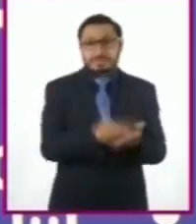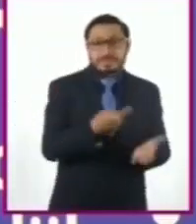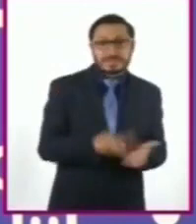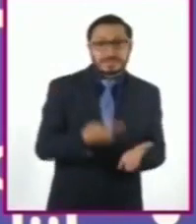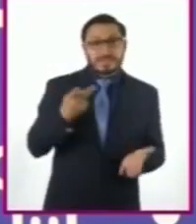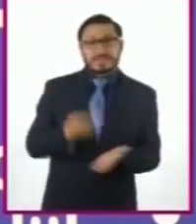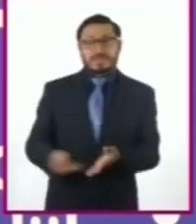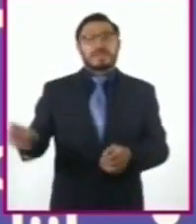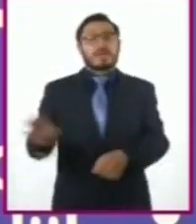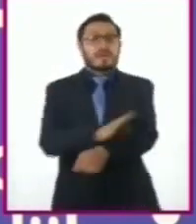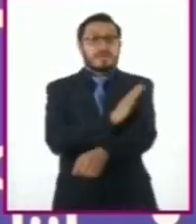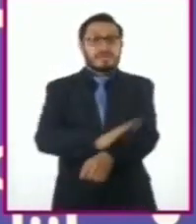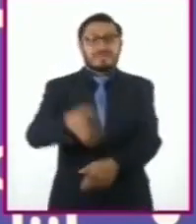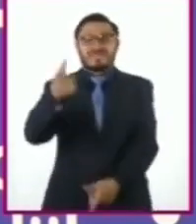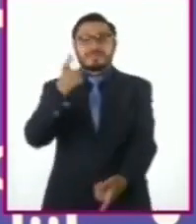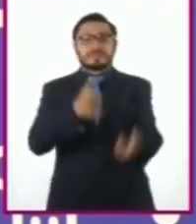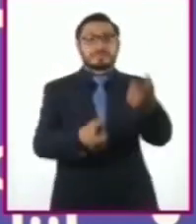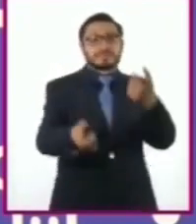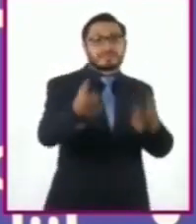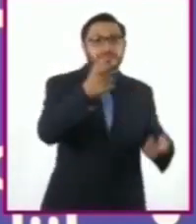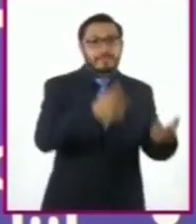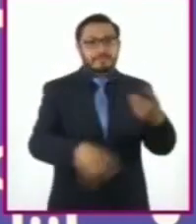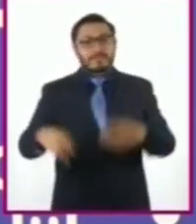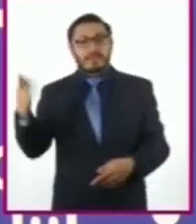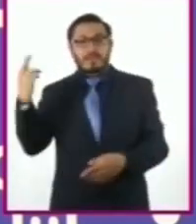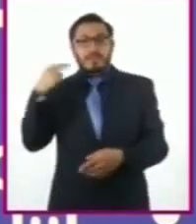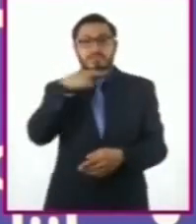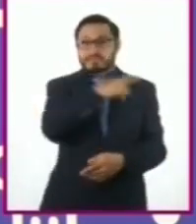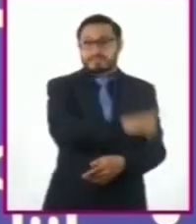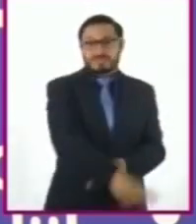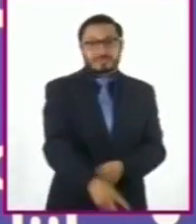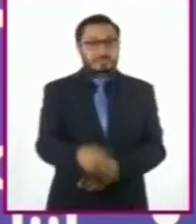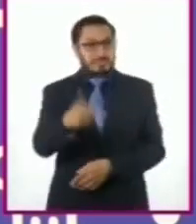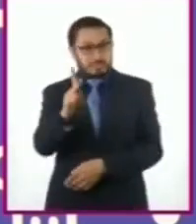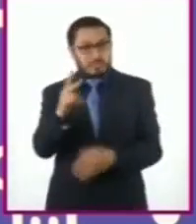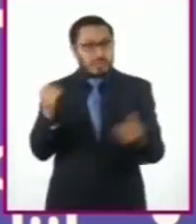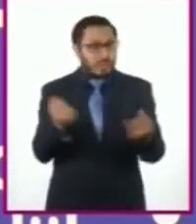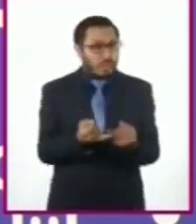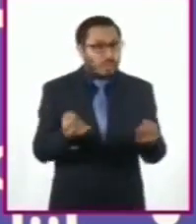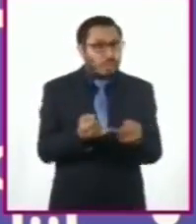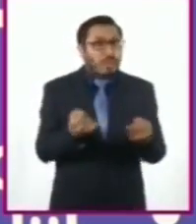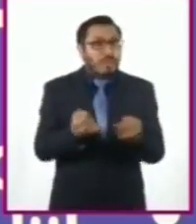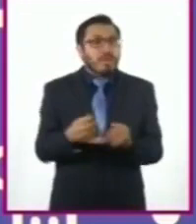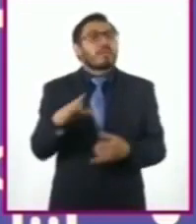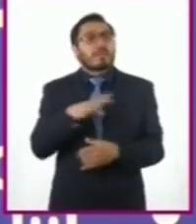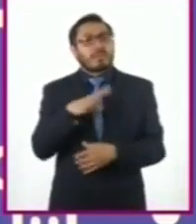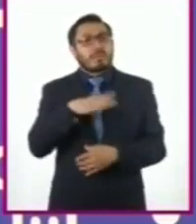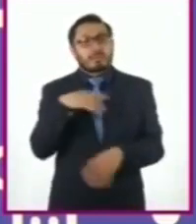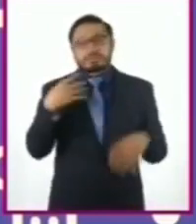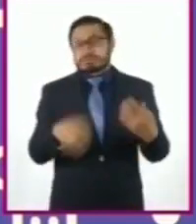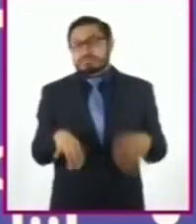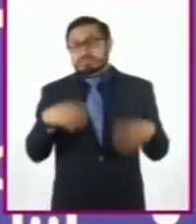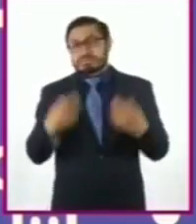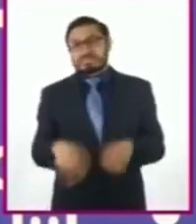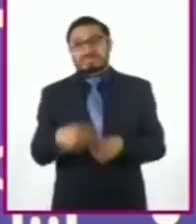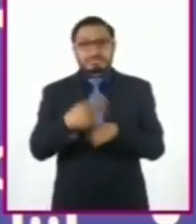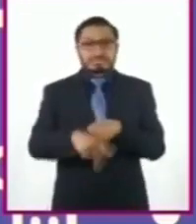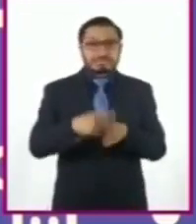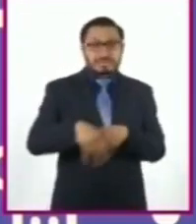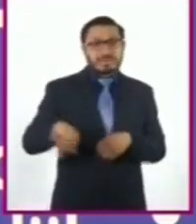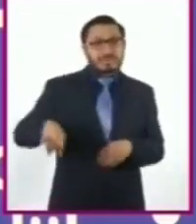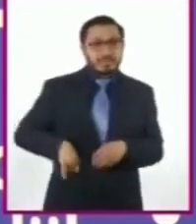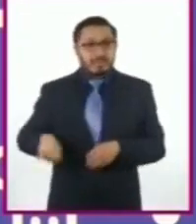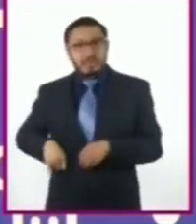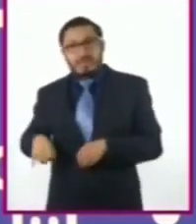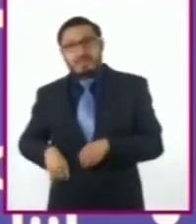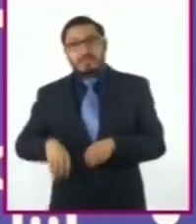beneficios económicos inmediatos, aunque también estuvieron en juego intereses